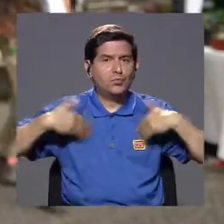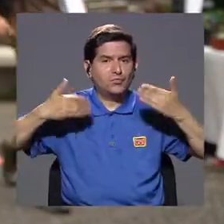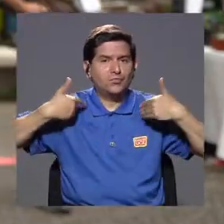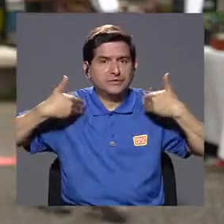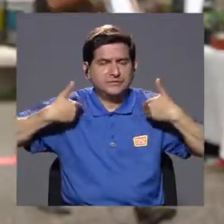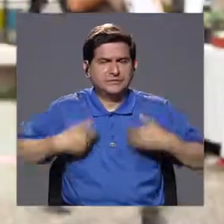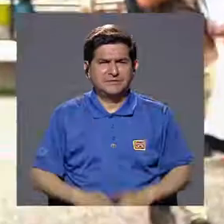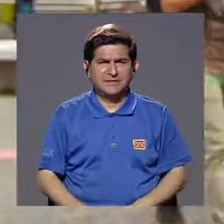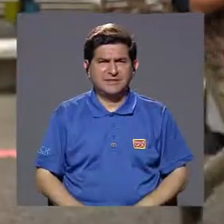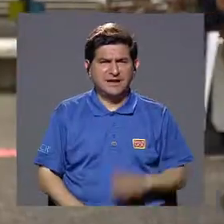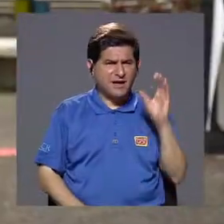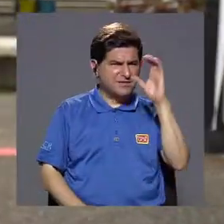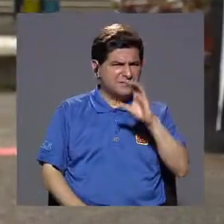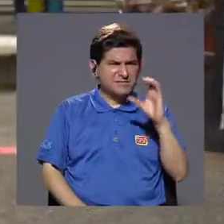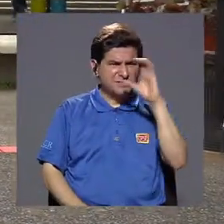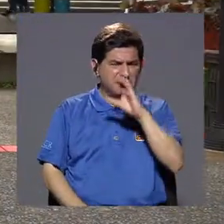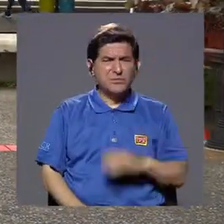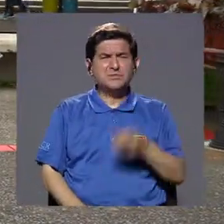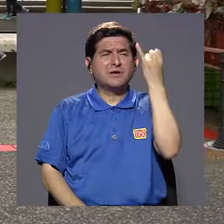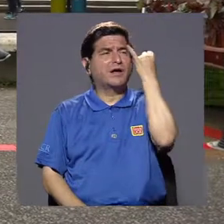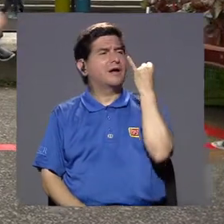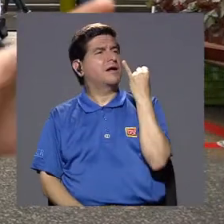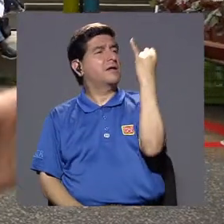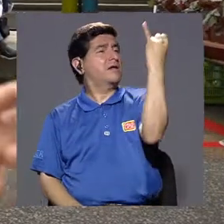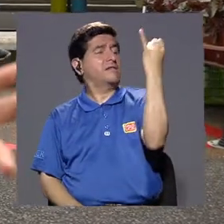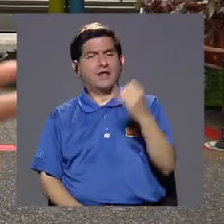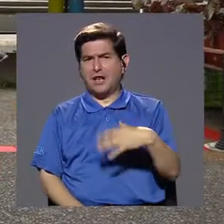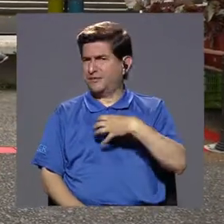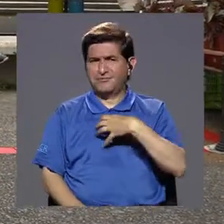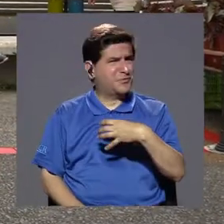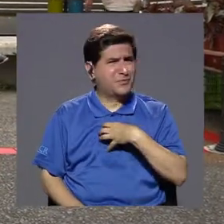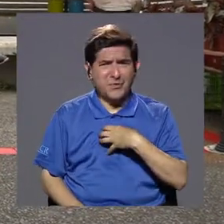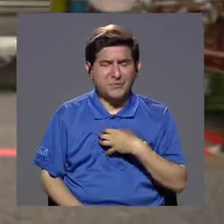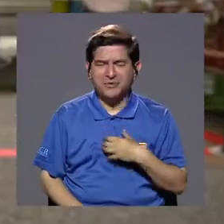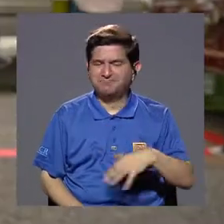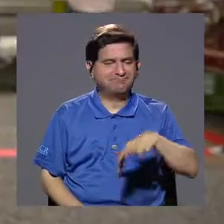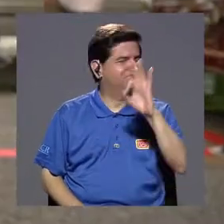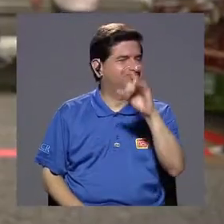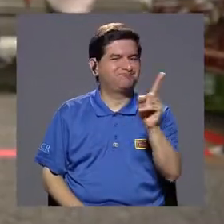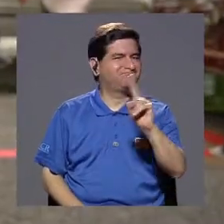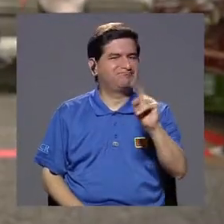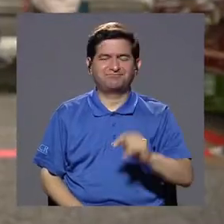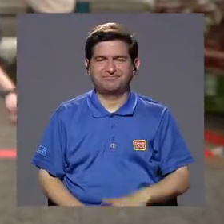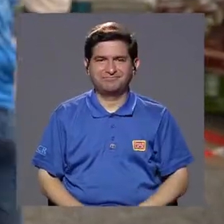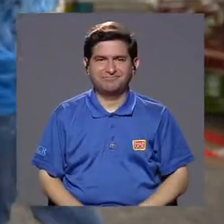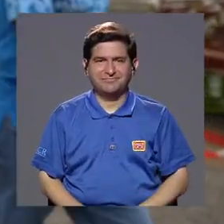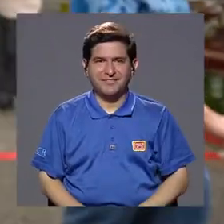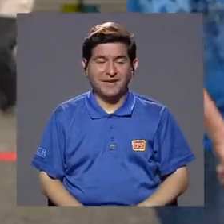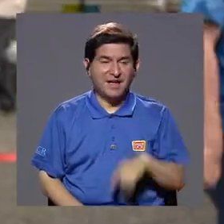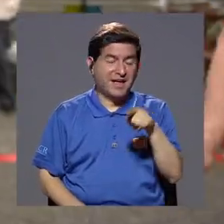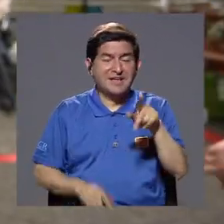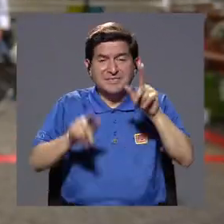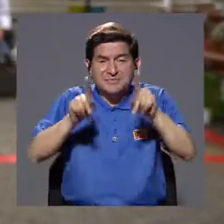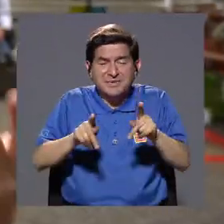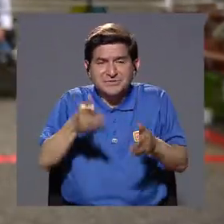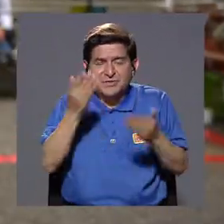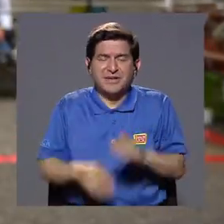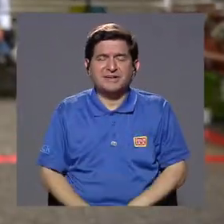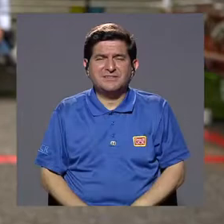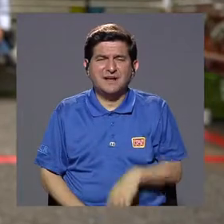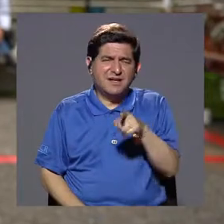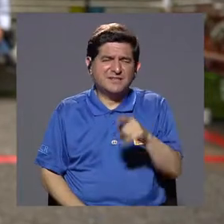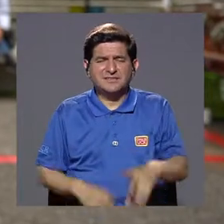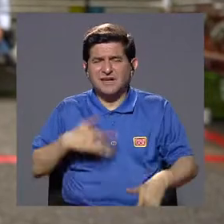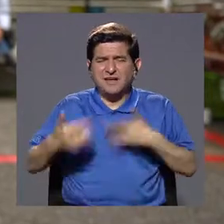felicidad cuando busque una un ideal que no es propio no la van a encontrar entonces sé de su